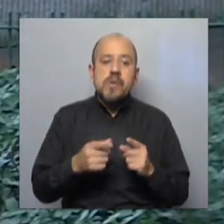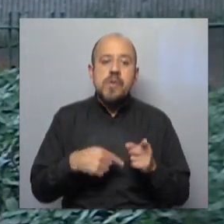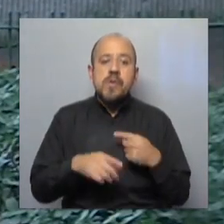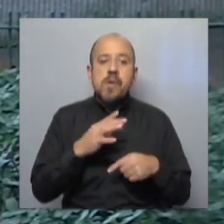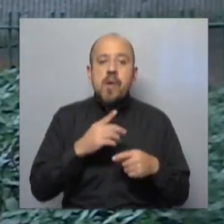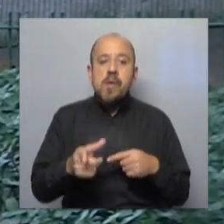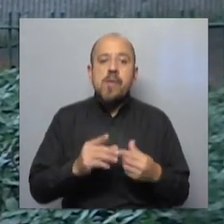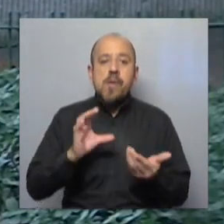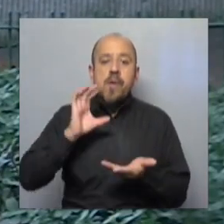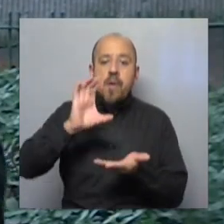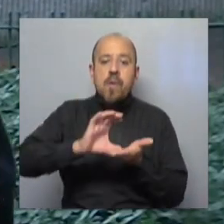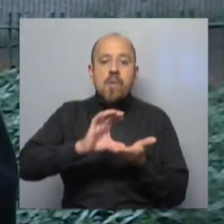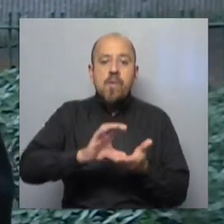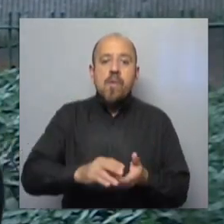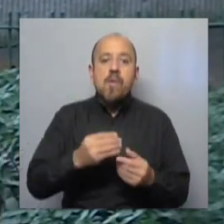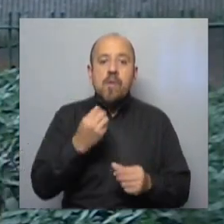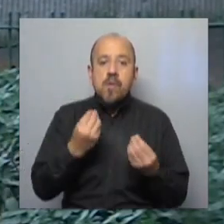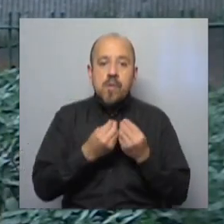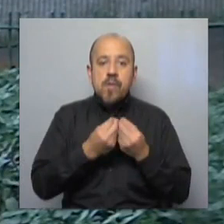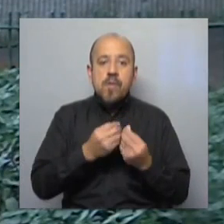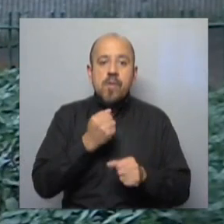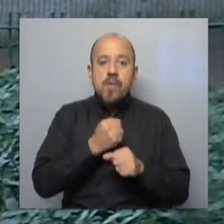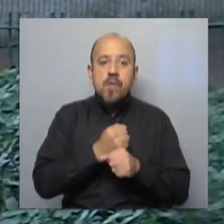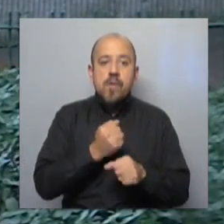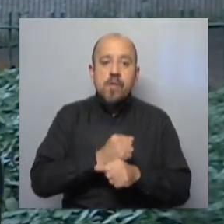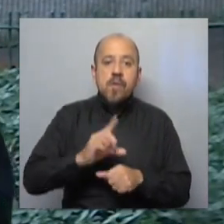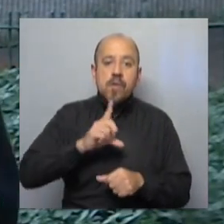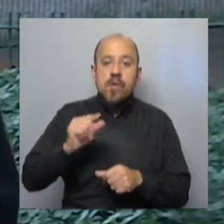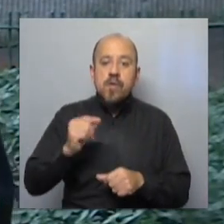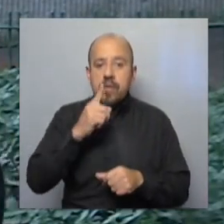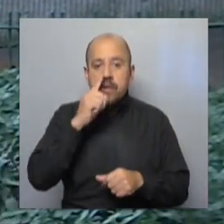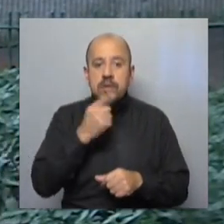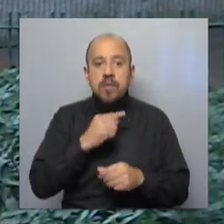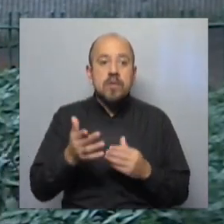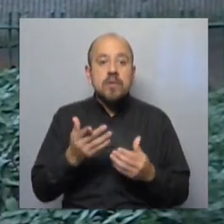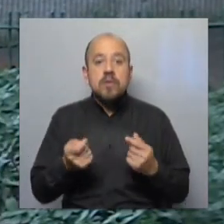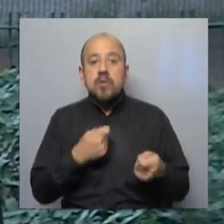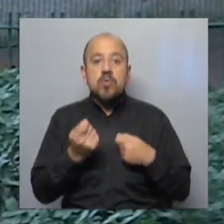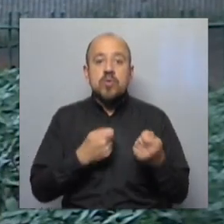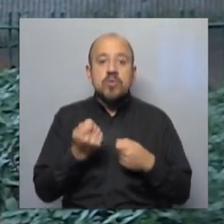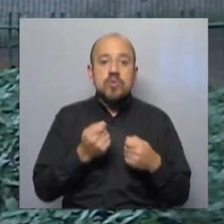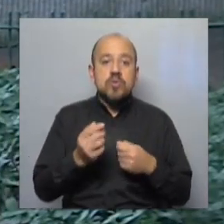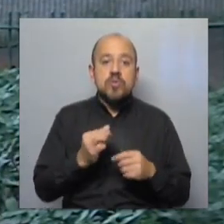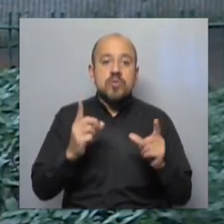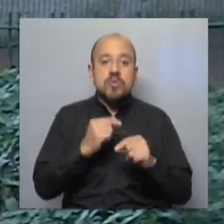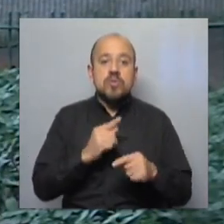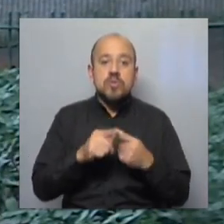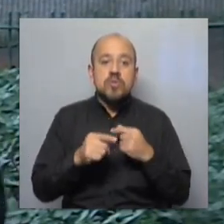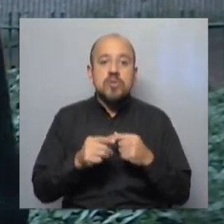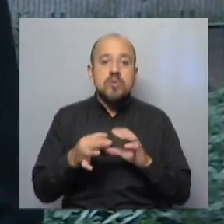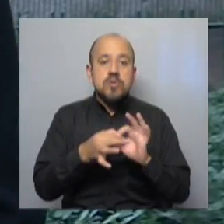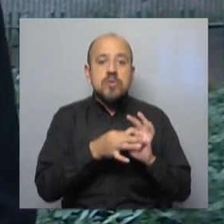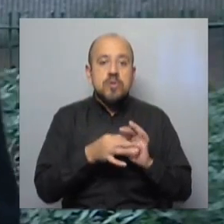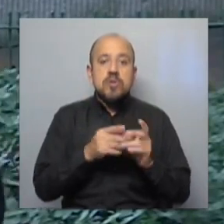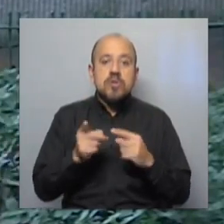genera mucha inversión y mucha mano de obra también se va muy rápidamente cuando los negocios no cierran o cuando se termina el armado de la unidad para la cual